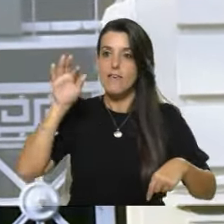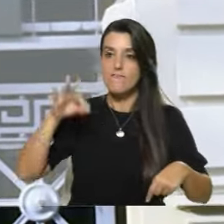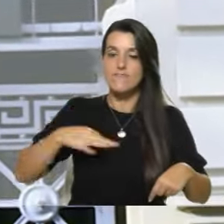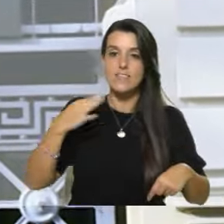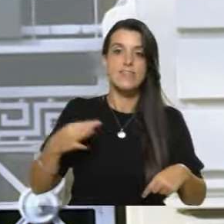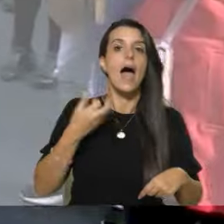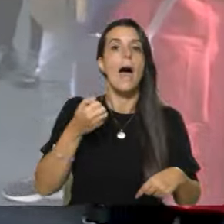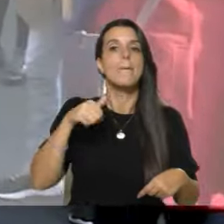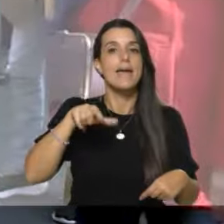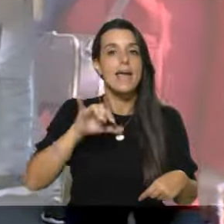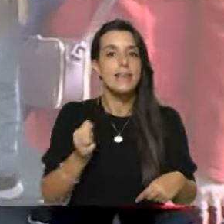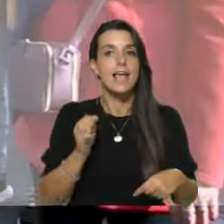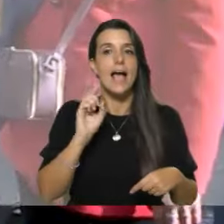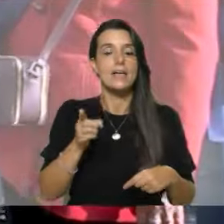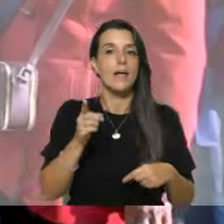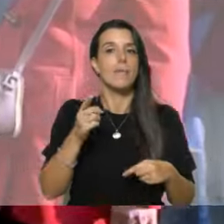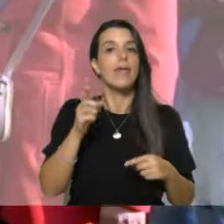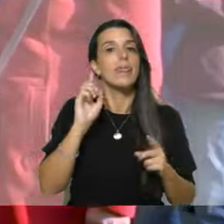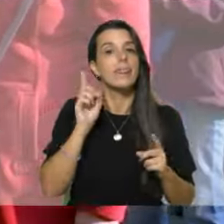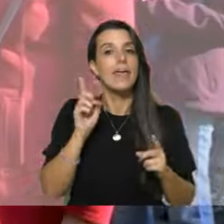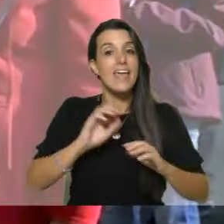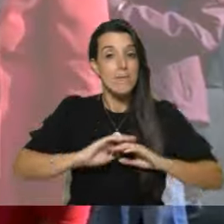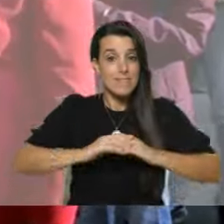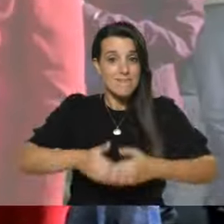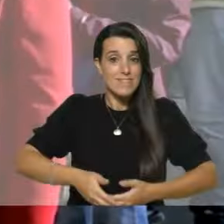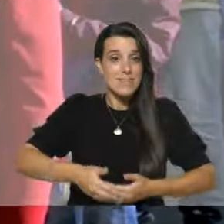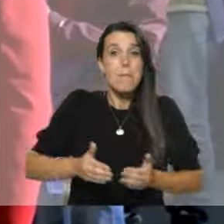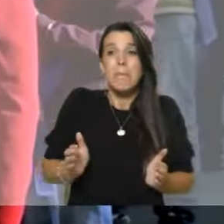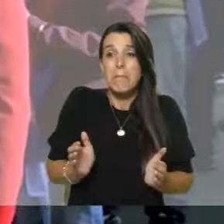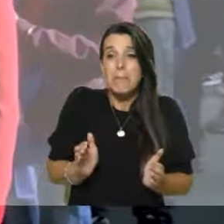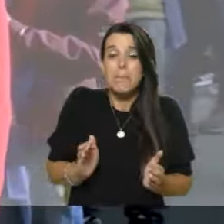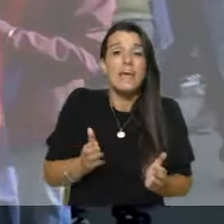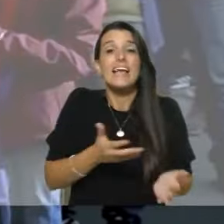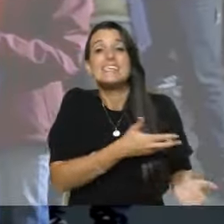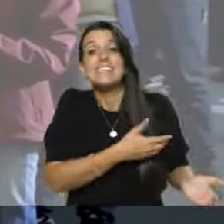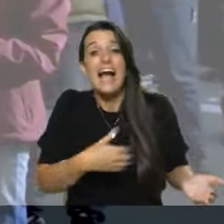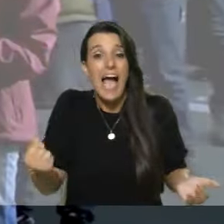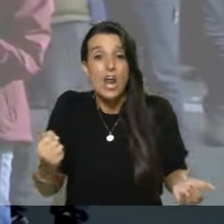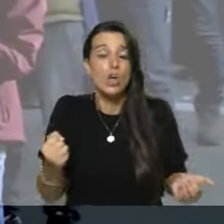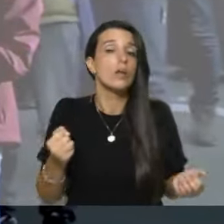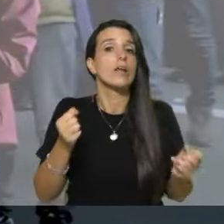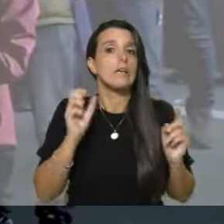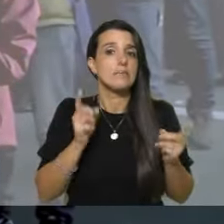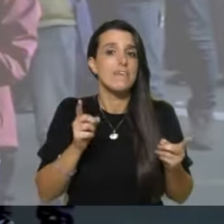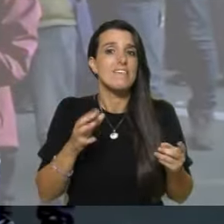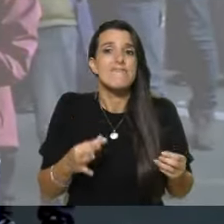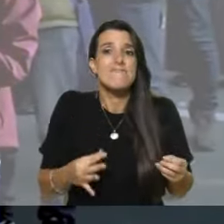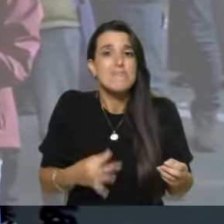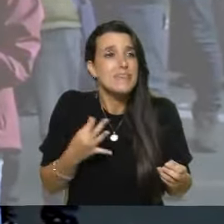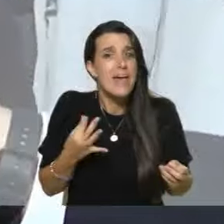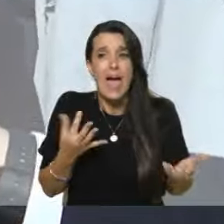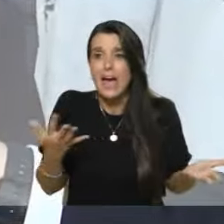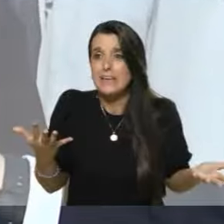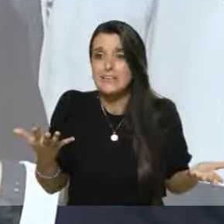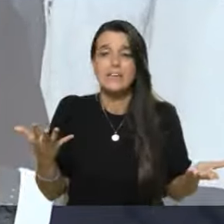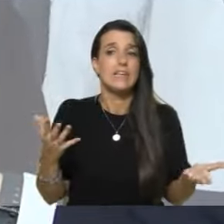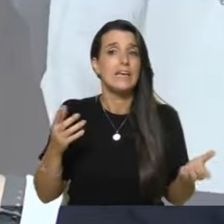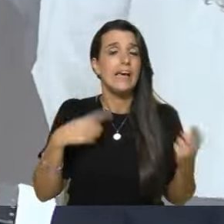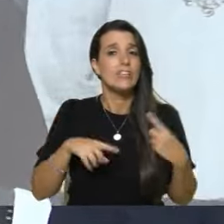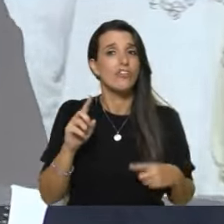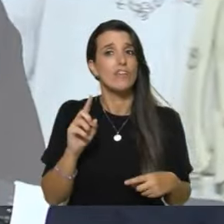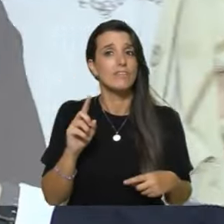Amelia y del bebé que tenía engendrado, que se lo quitaron, que le quitaron esa vida a ella. Por lo